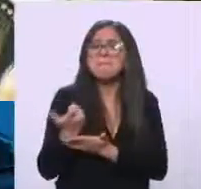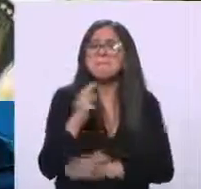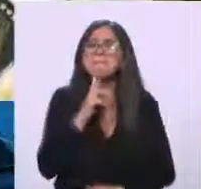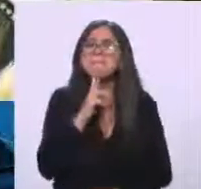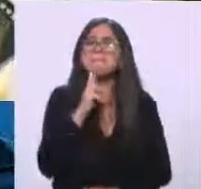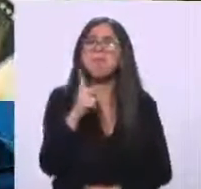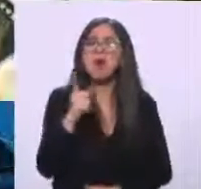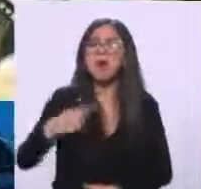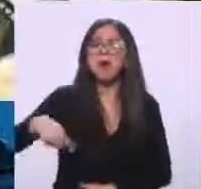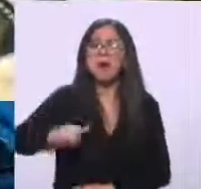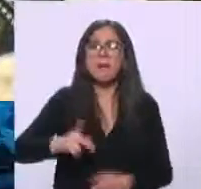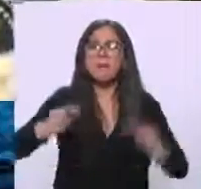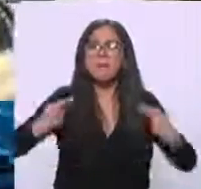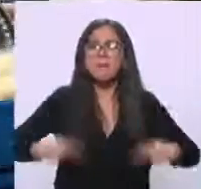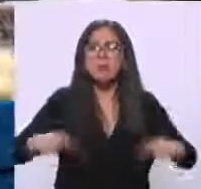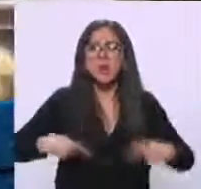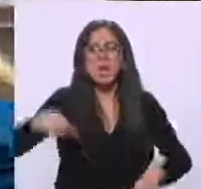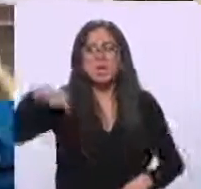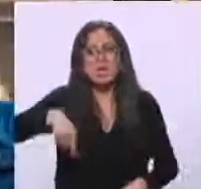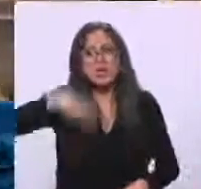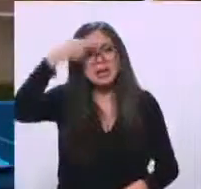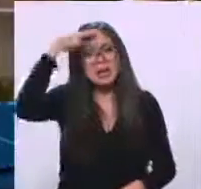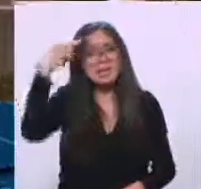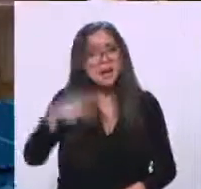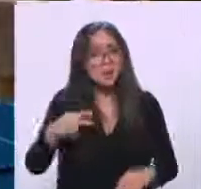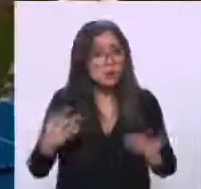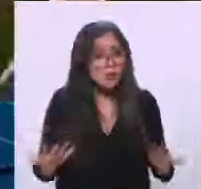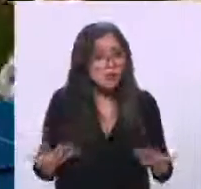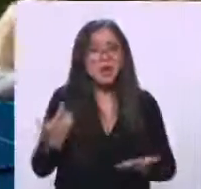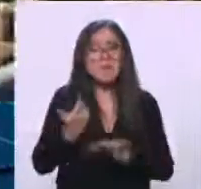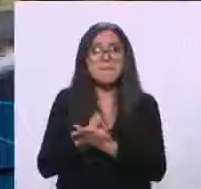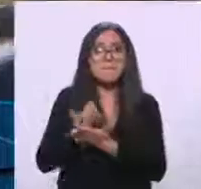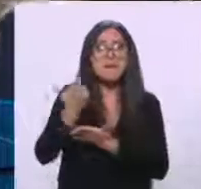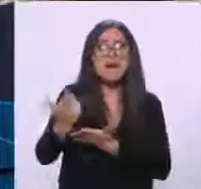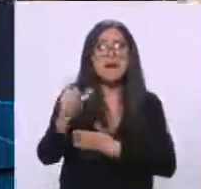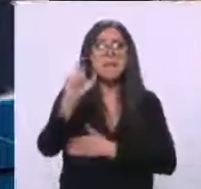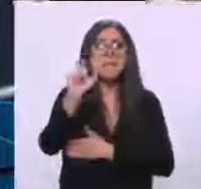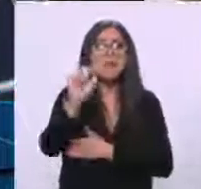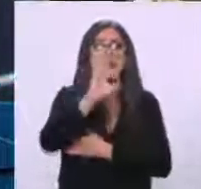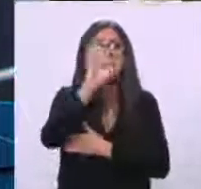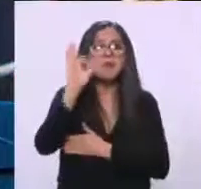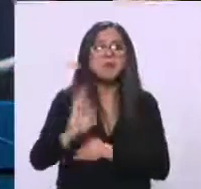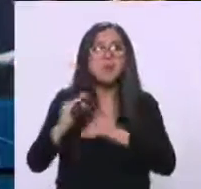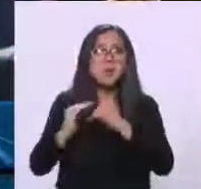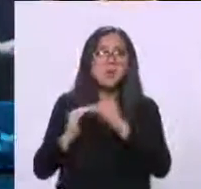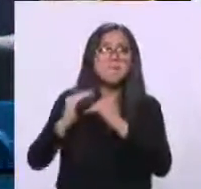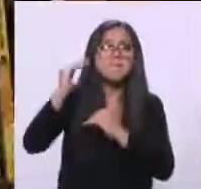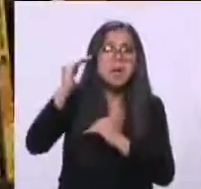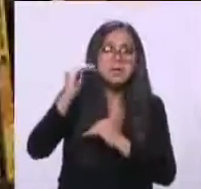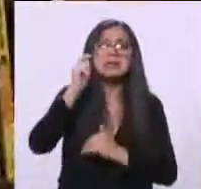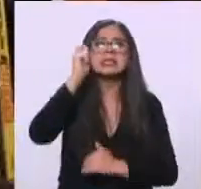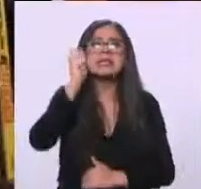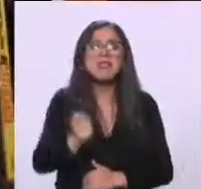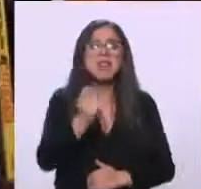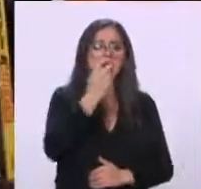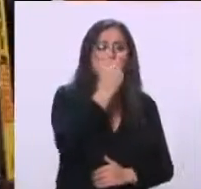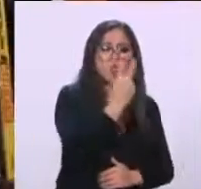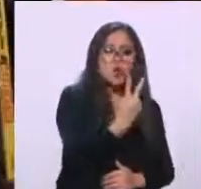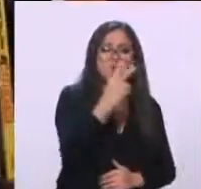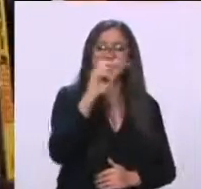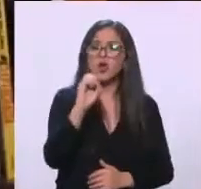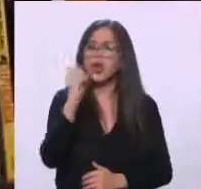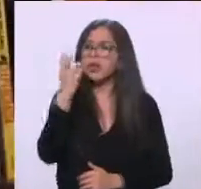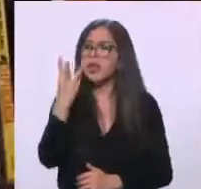en México y bueno, al tener este 20% de aumento salarial que contrasta con el 2 y 3% del